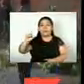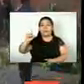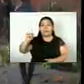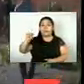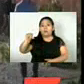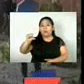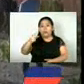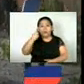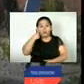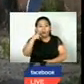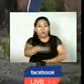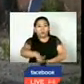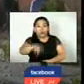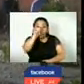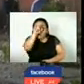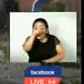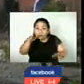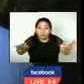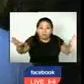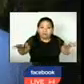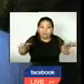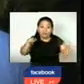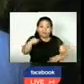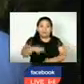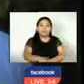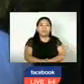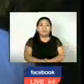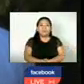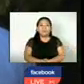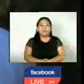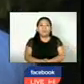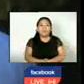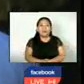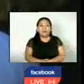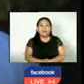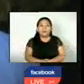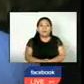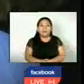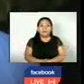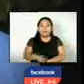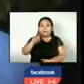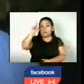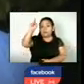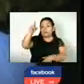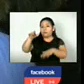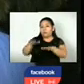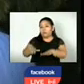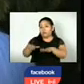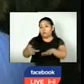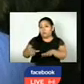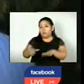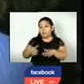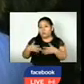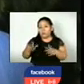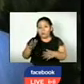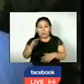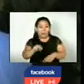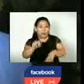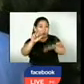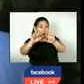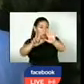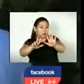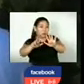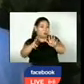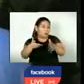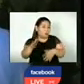en Aguilares sufrieron las consecuencias gracias a Dios en el momento como las 8 y algo